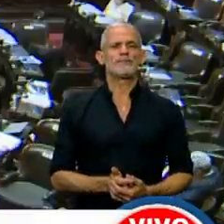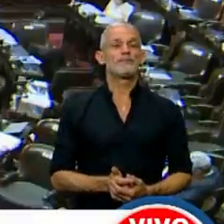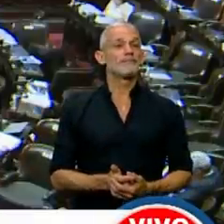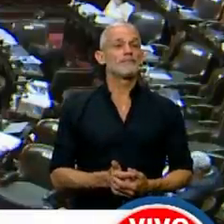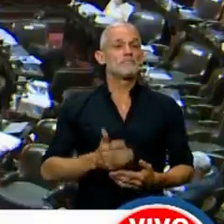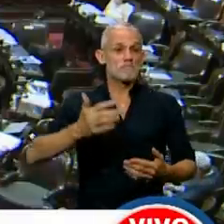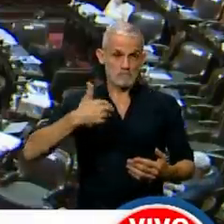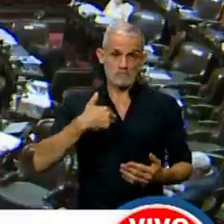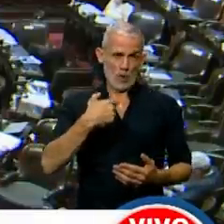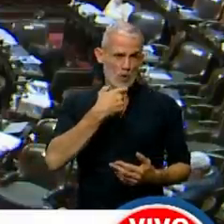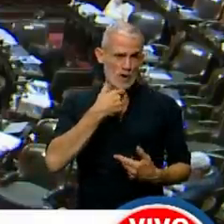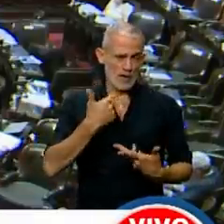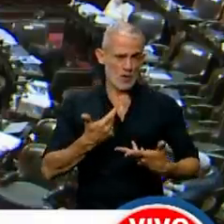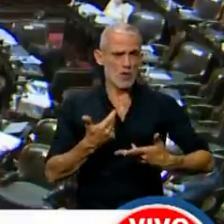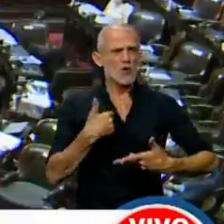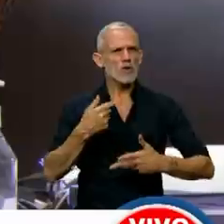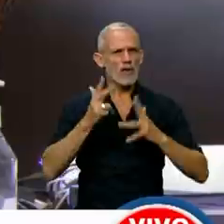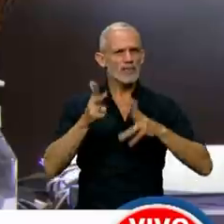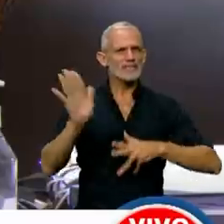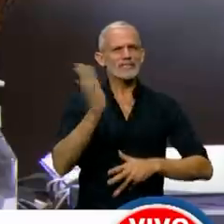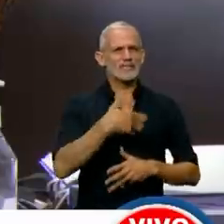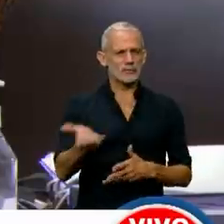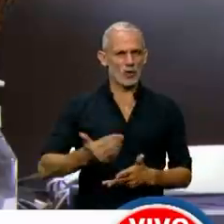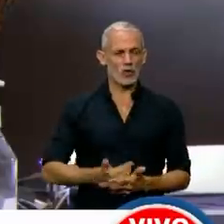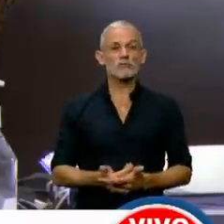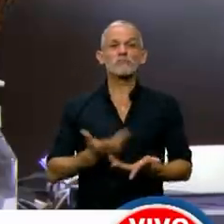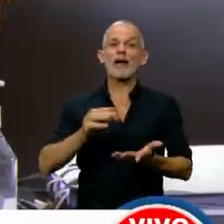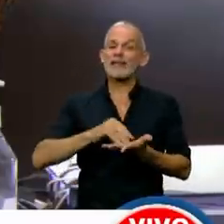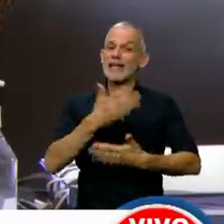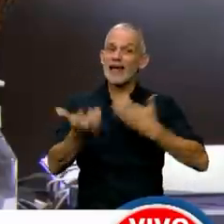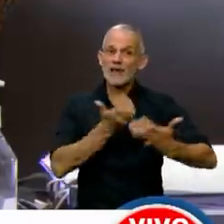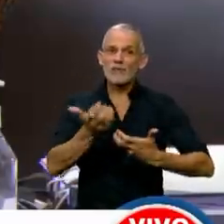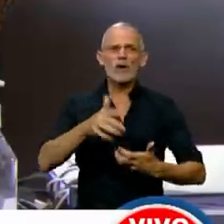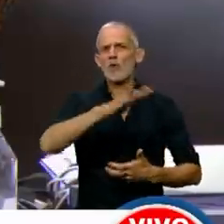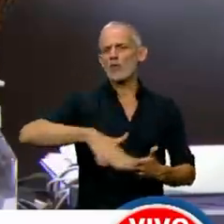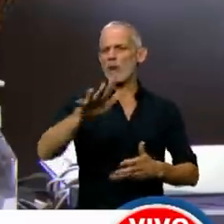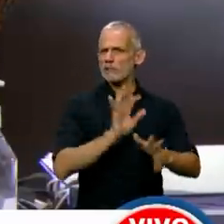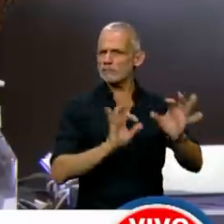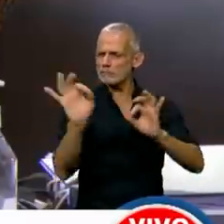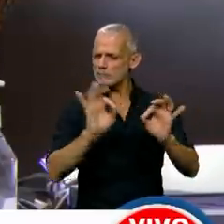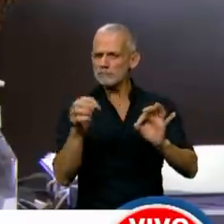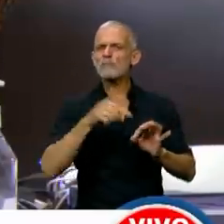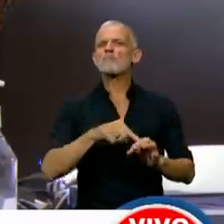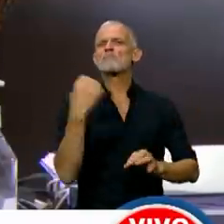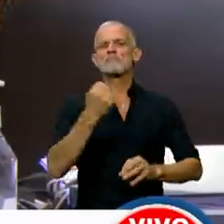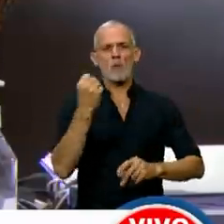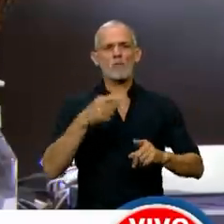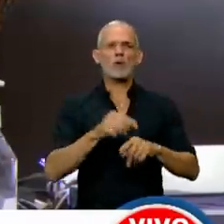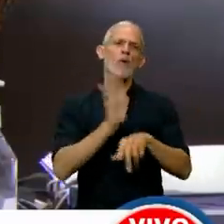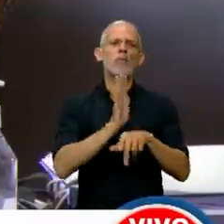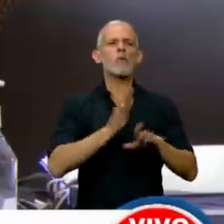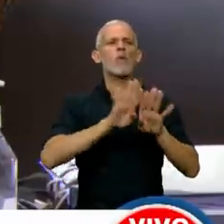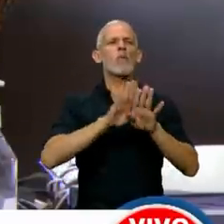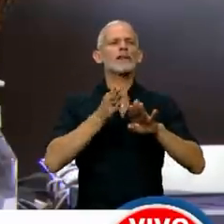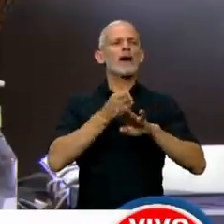quiero decirles que tierra del fuego es un lugar estratégico como puerta de acceso a la